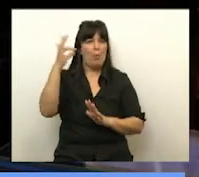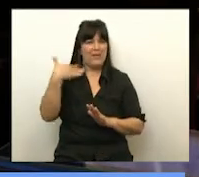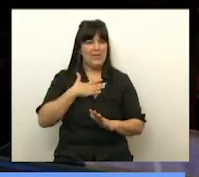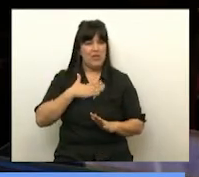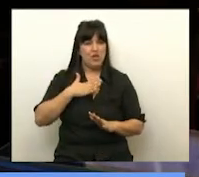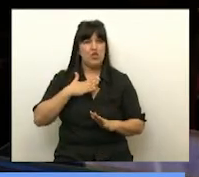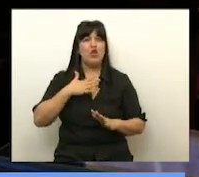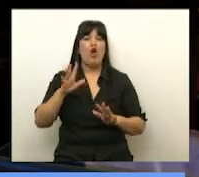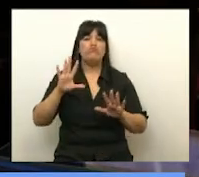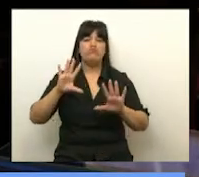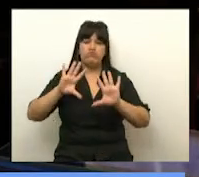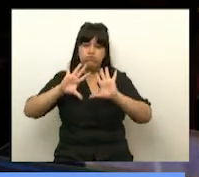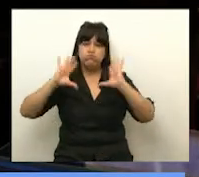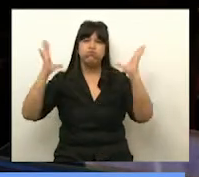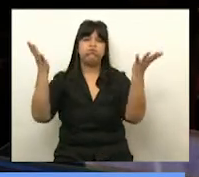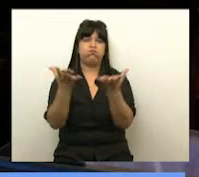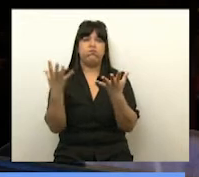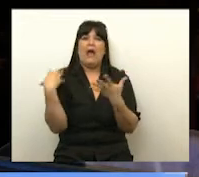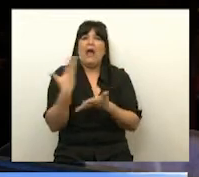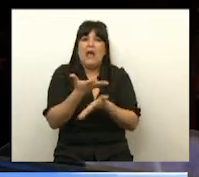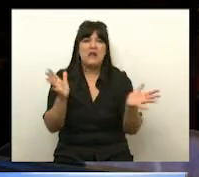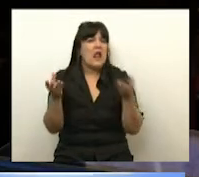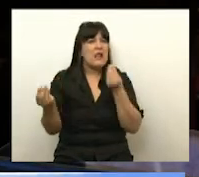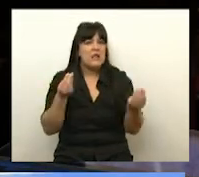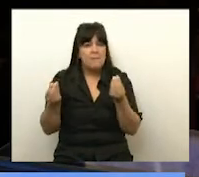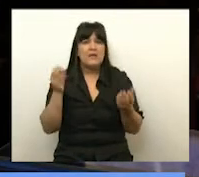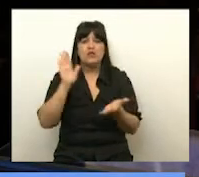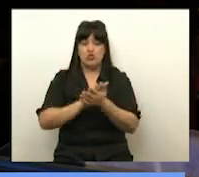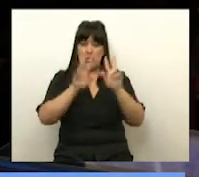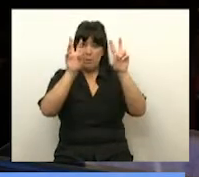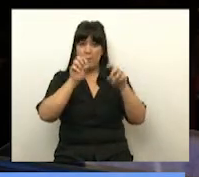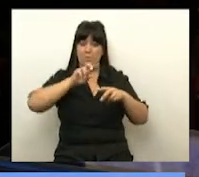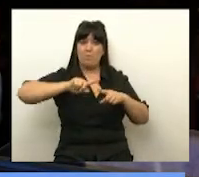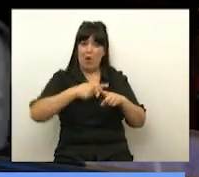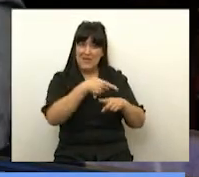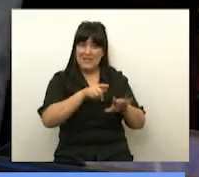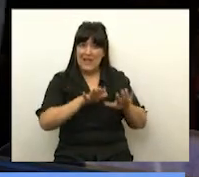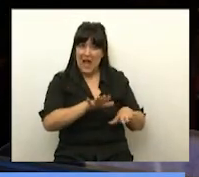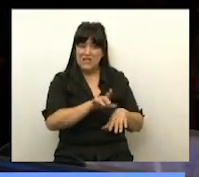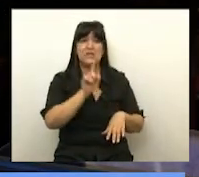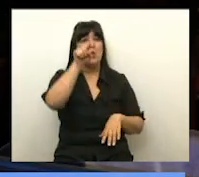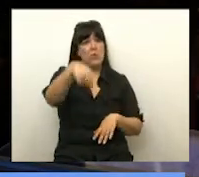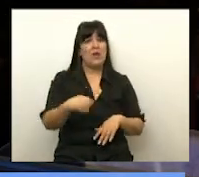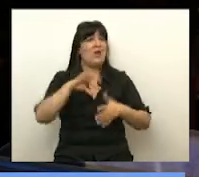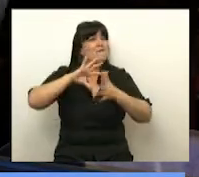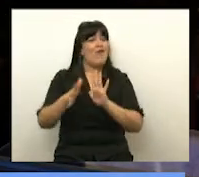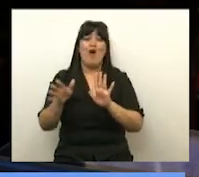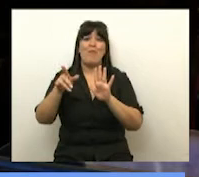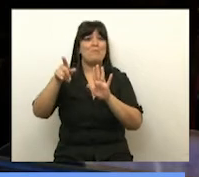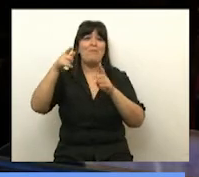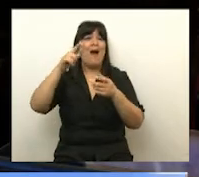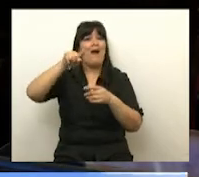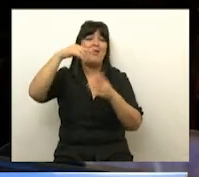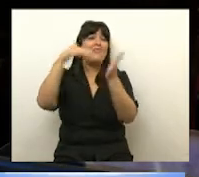mucho más amplia de lo que nos está pasando con este tipo de políticas. Esto consagra el modelo neoliberal y excede, creo